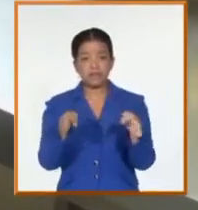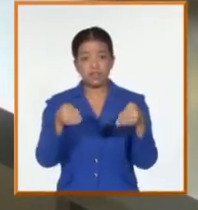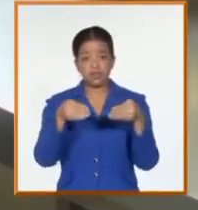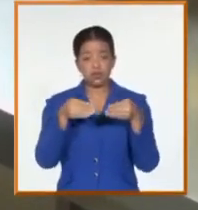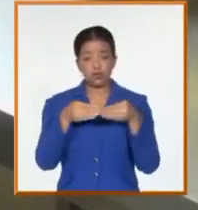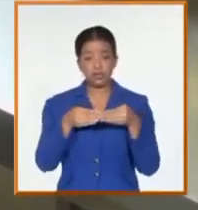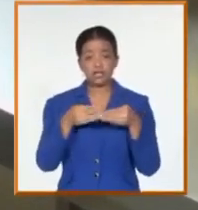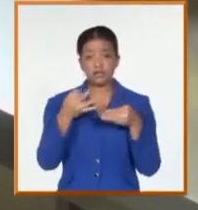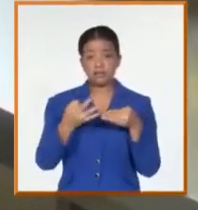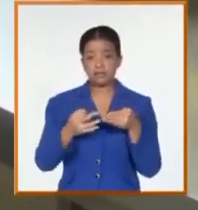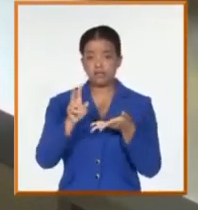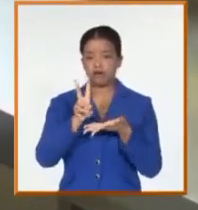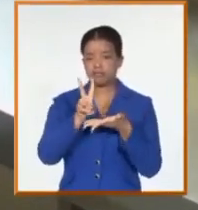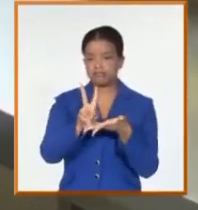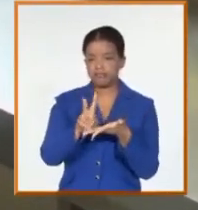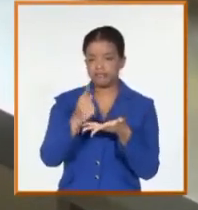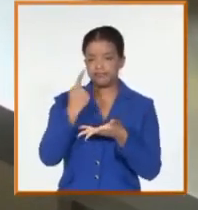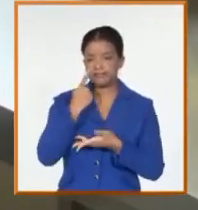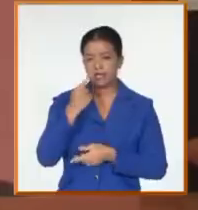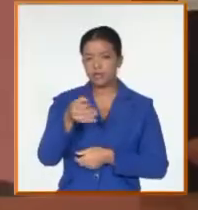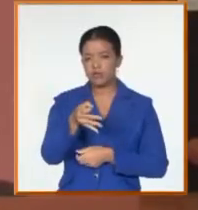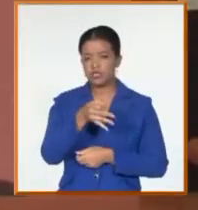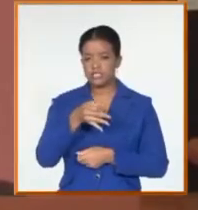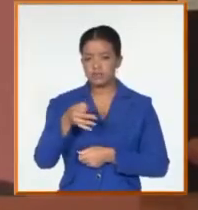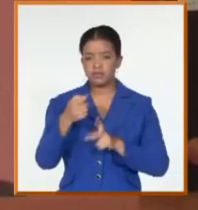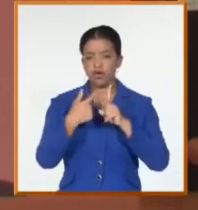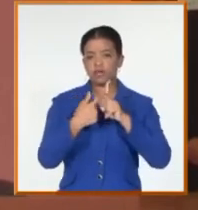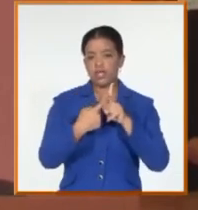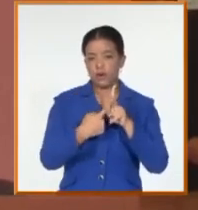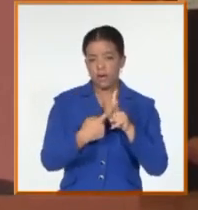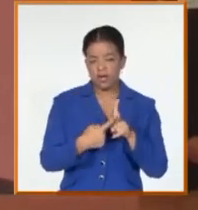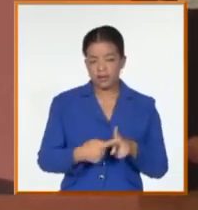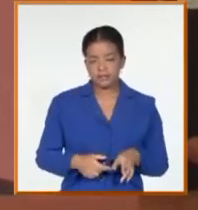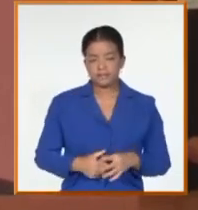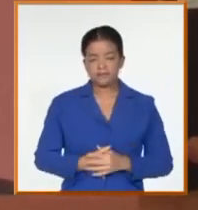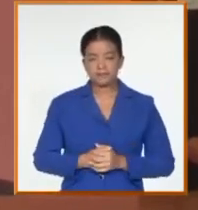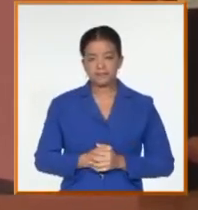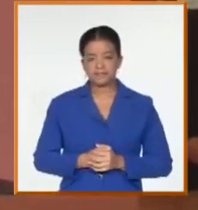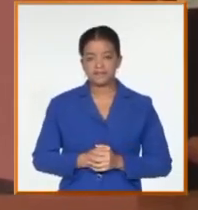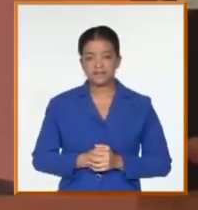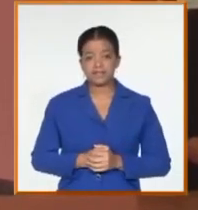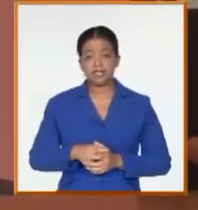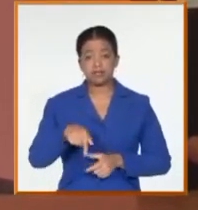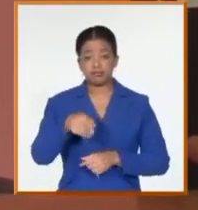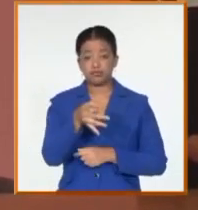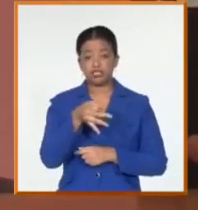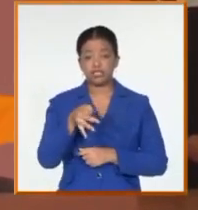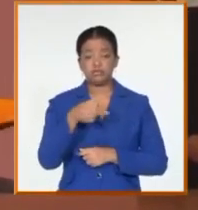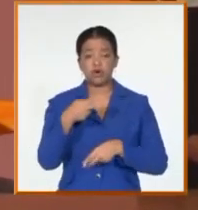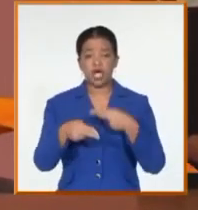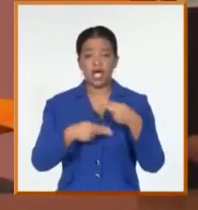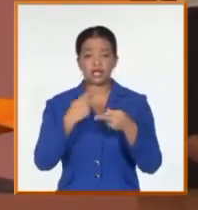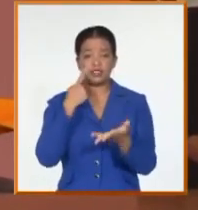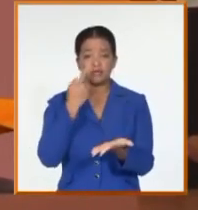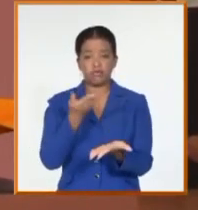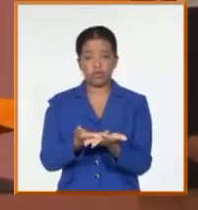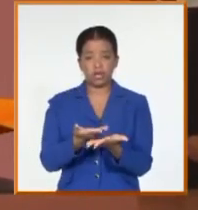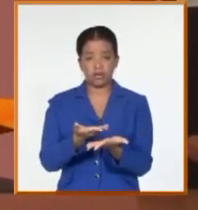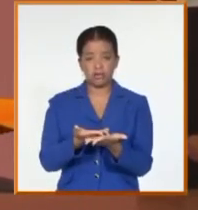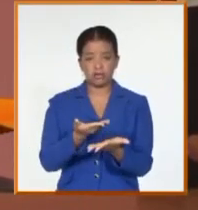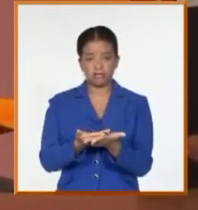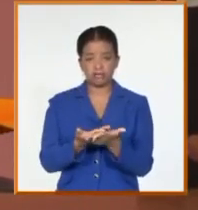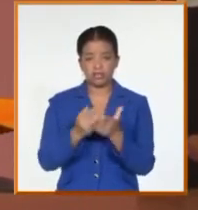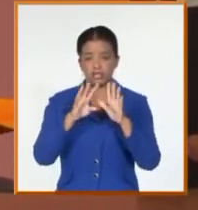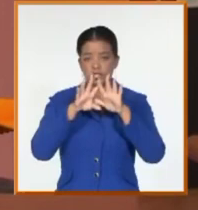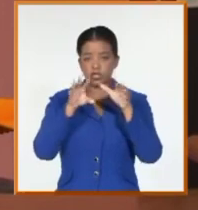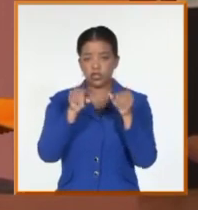realizado en el municipio yaguacay y aguajé en la prueba se hizo hubo movimientos efectivos de hasta 63